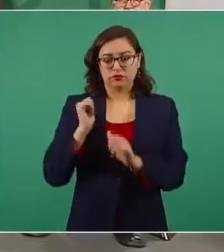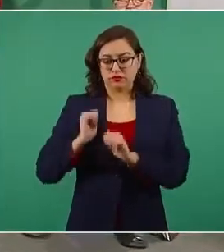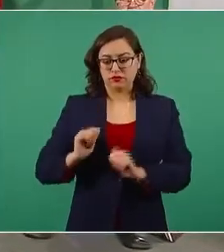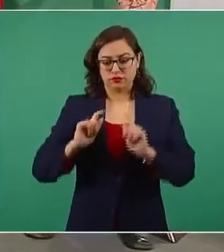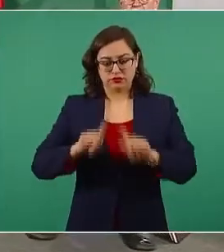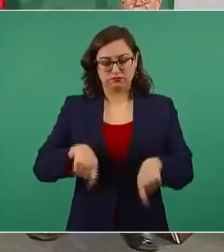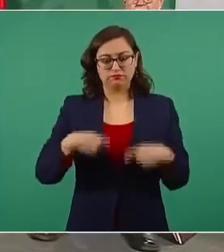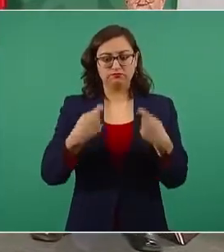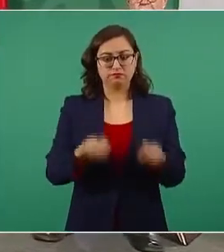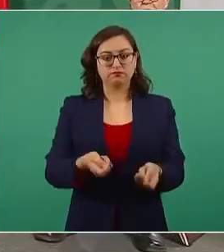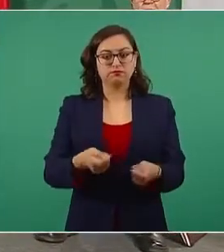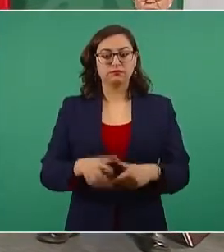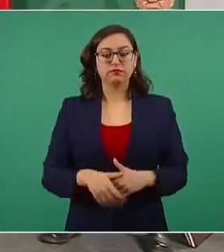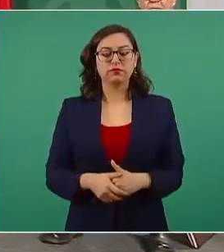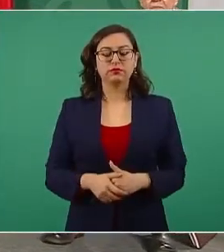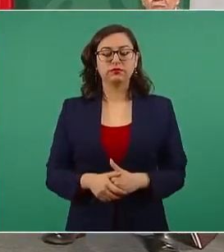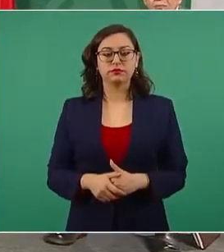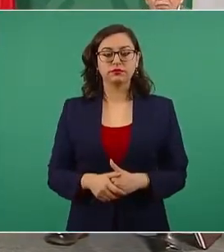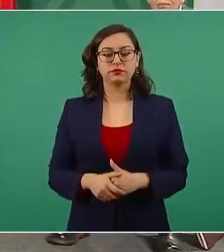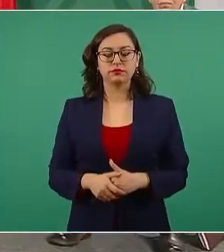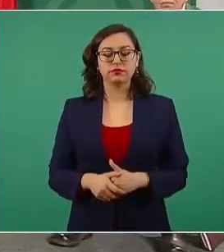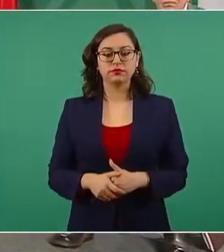a las autoridades,